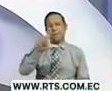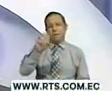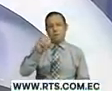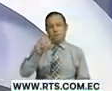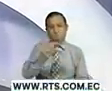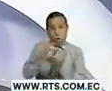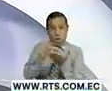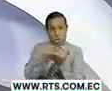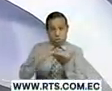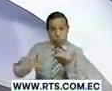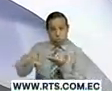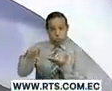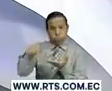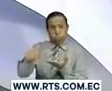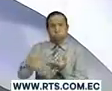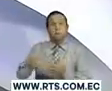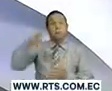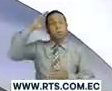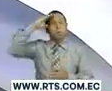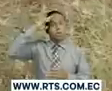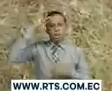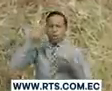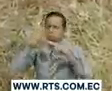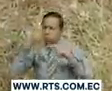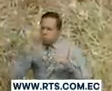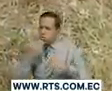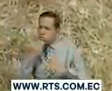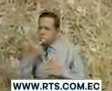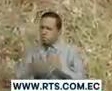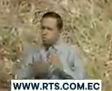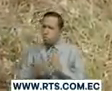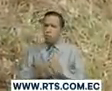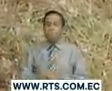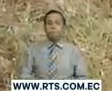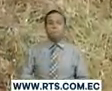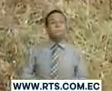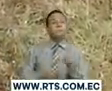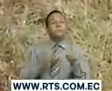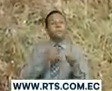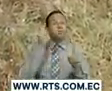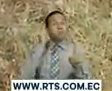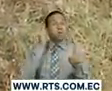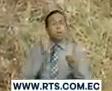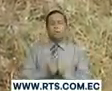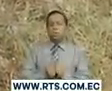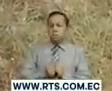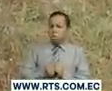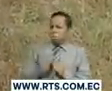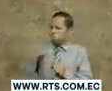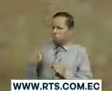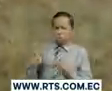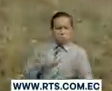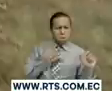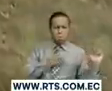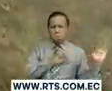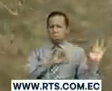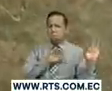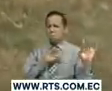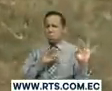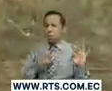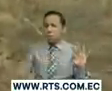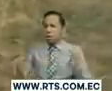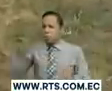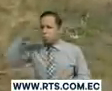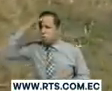y laceraciones. Ya estaba un poco de gente aquí, ya estaba el patrullero. En medio de la maleza yacía